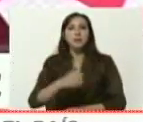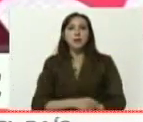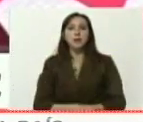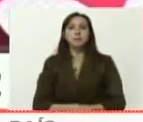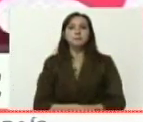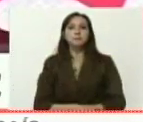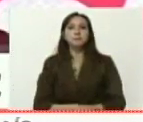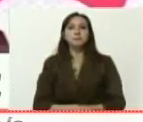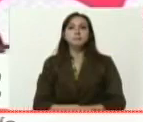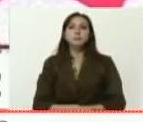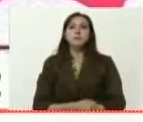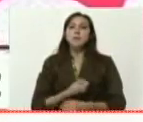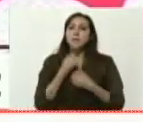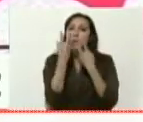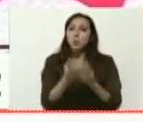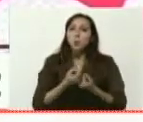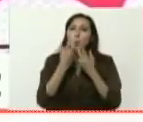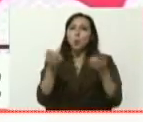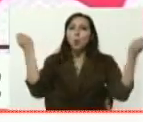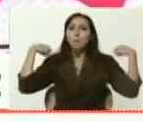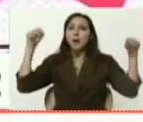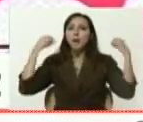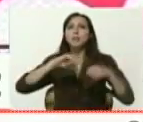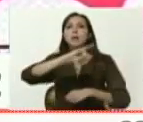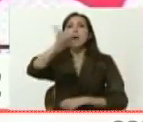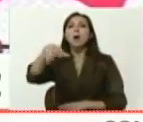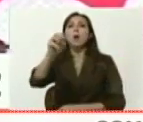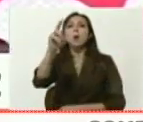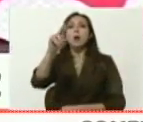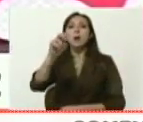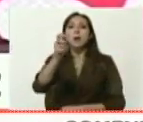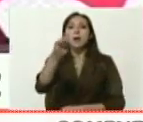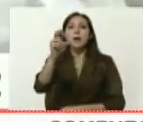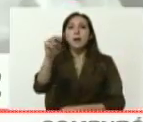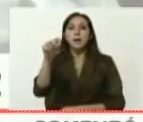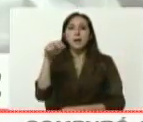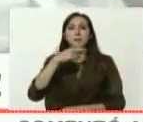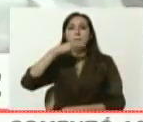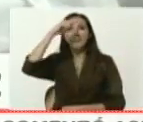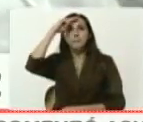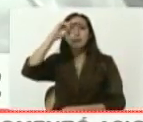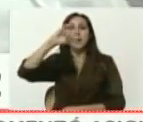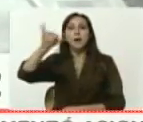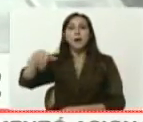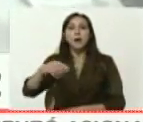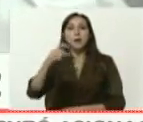el discurso y la práctica de Jorge, que siempre nos llamó,